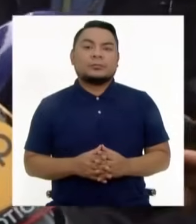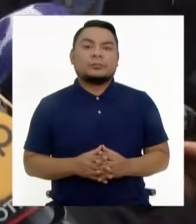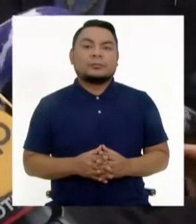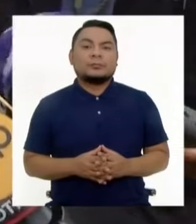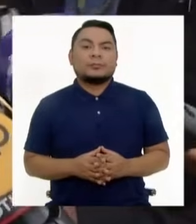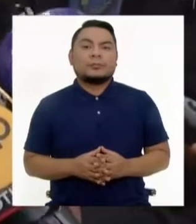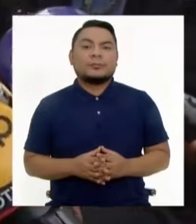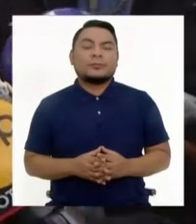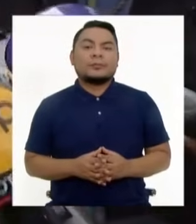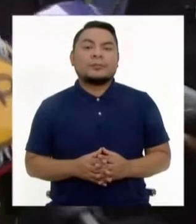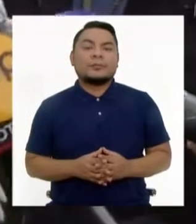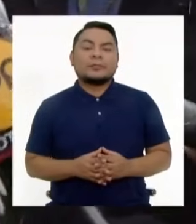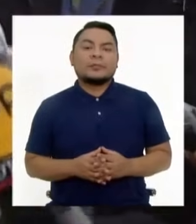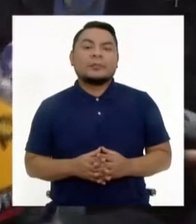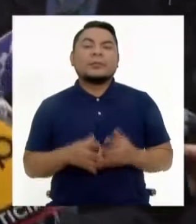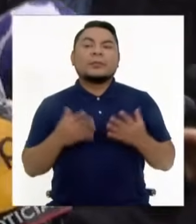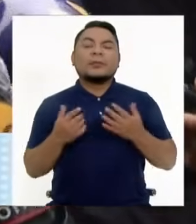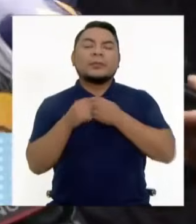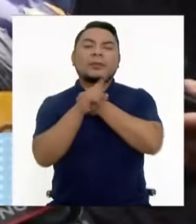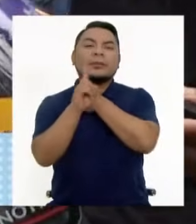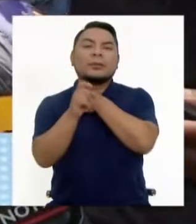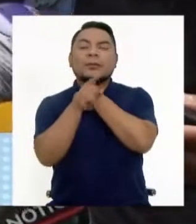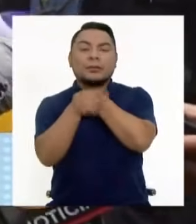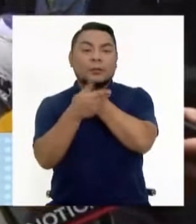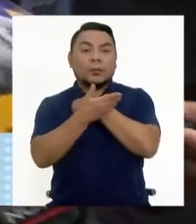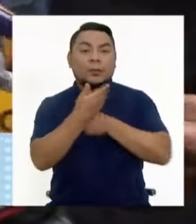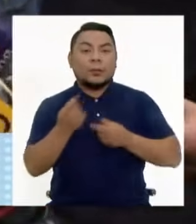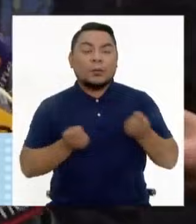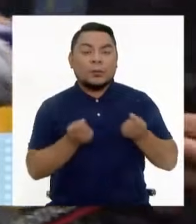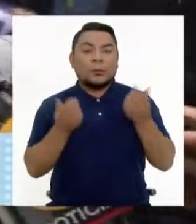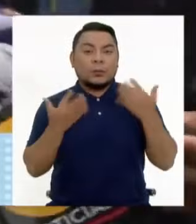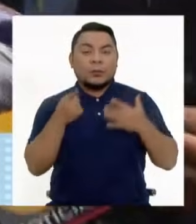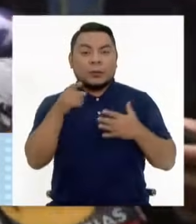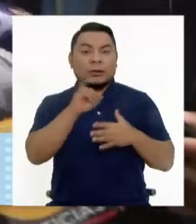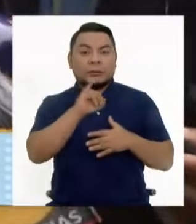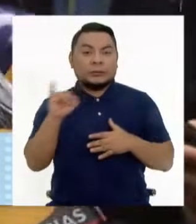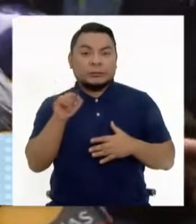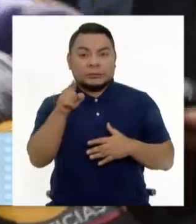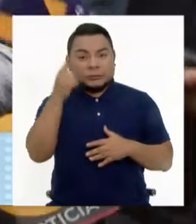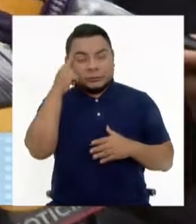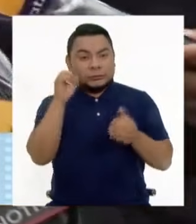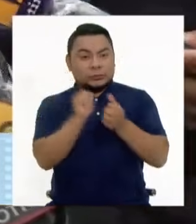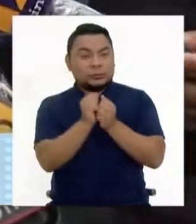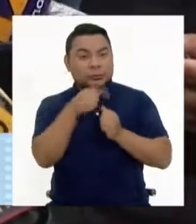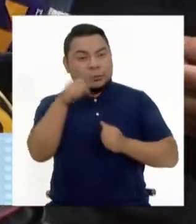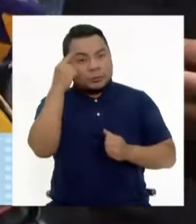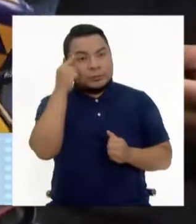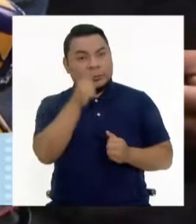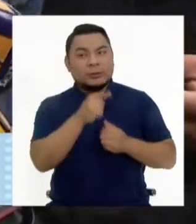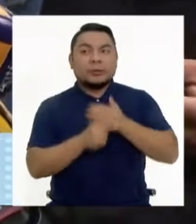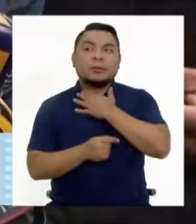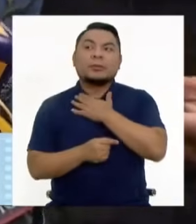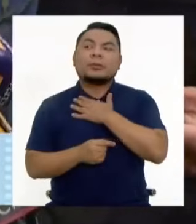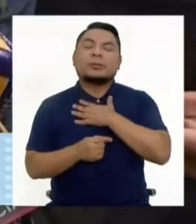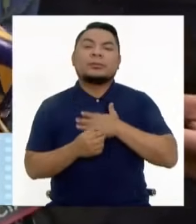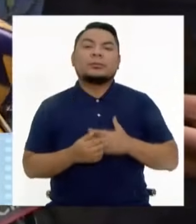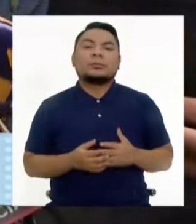cualquiera de ustedes. Ideológicamente este gobierno, señor, este gobierno tal vez es de izquierda. ¿Comparte eso con nosotros? Pero yo no